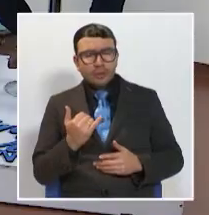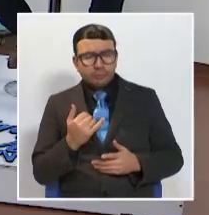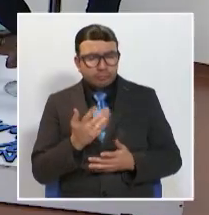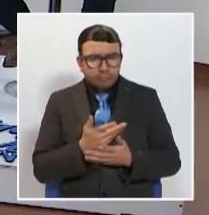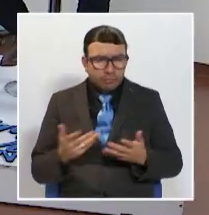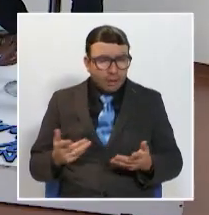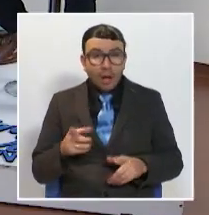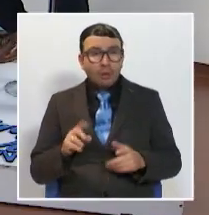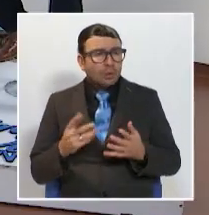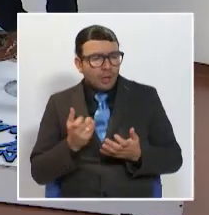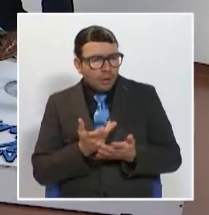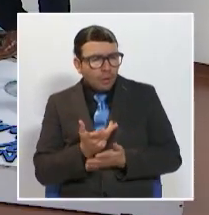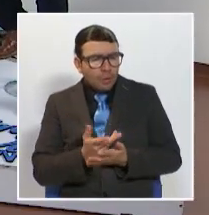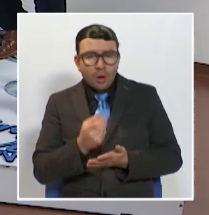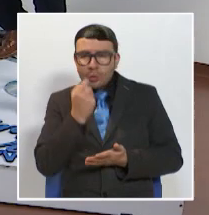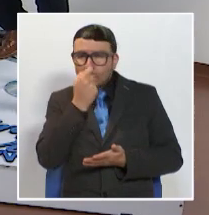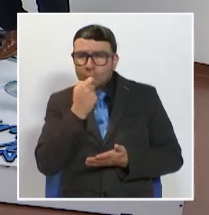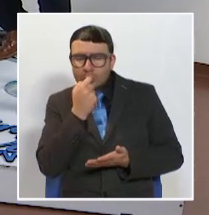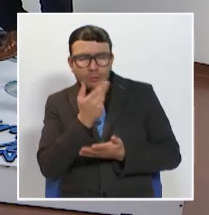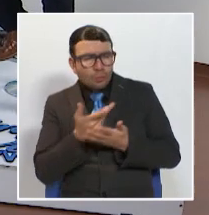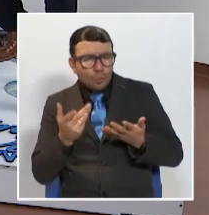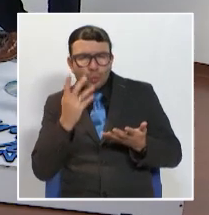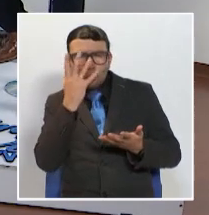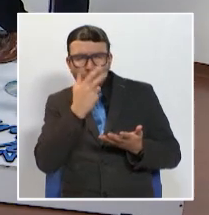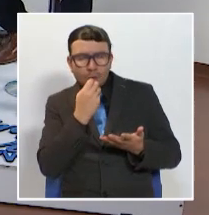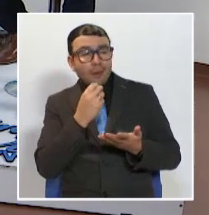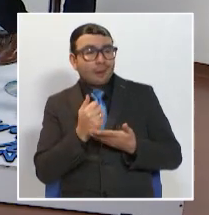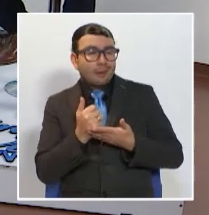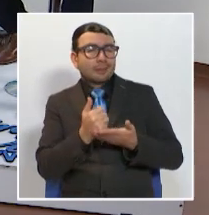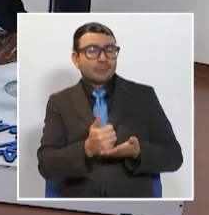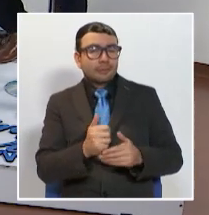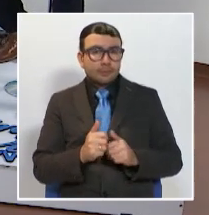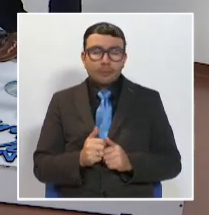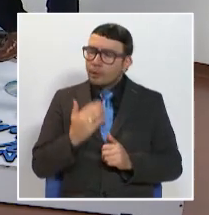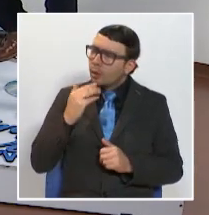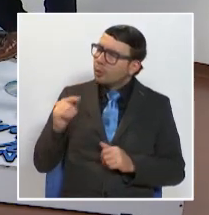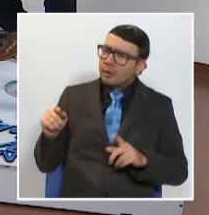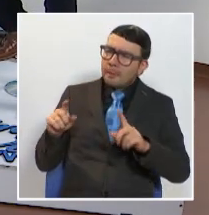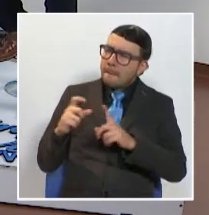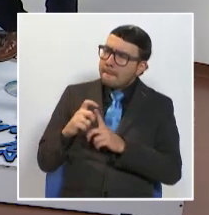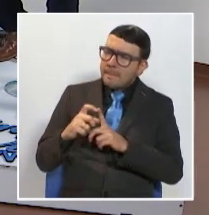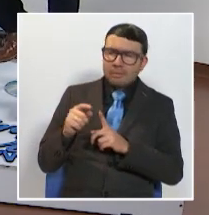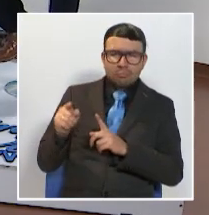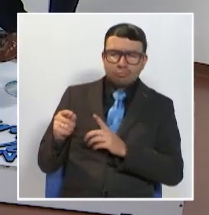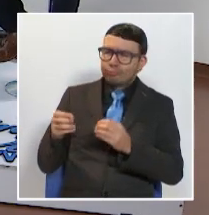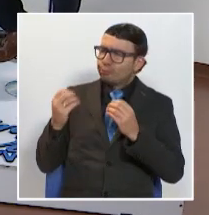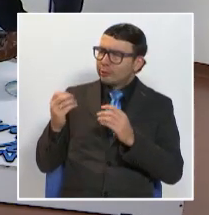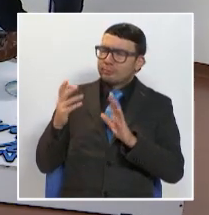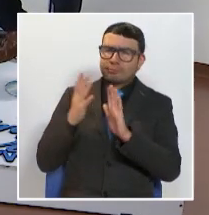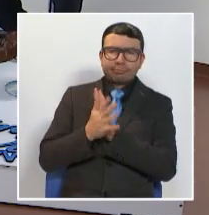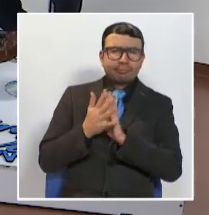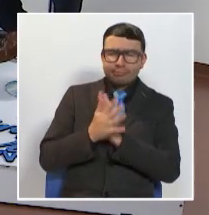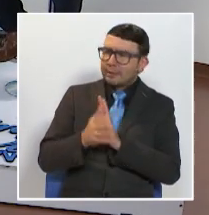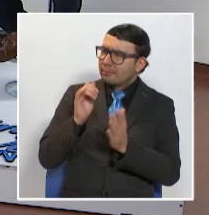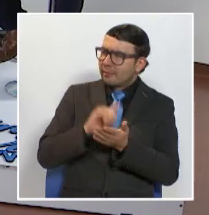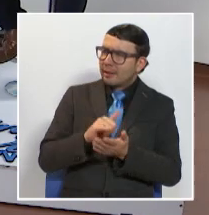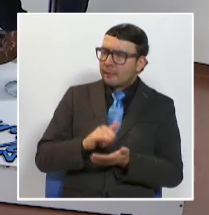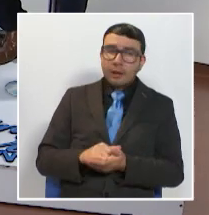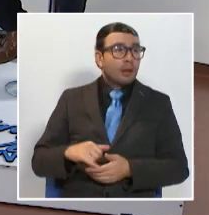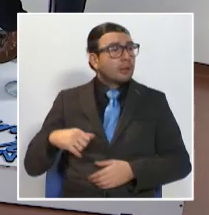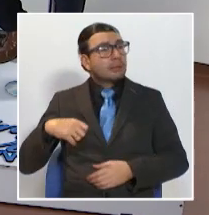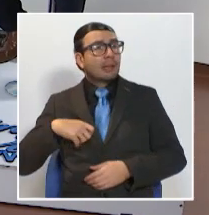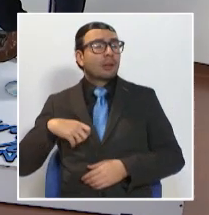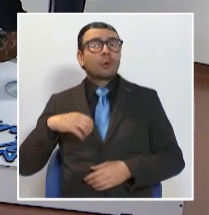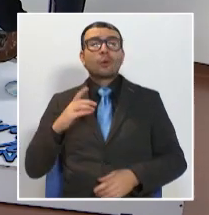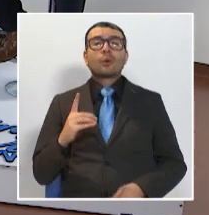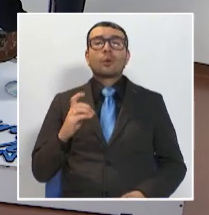pacientes. Usted acaba de tocar un término que es muy usado por el común de las personas. Tengo